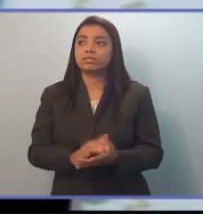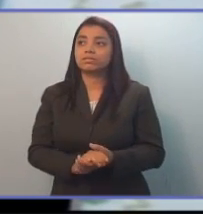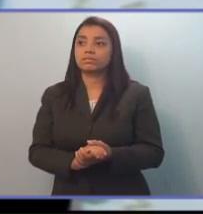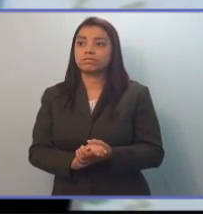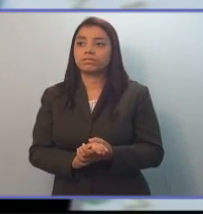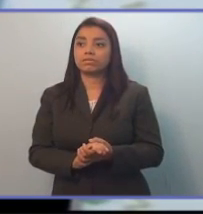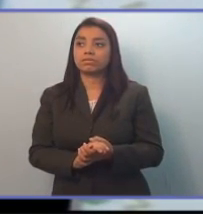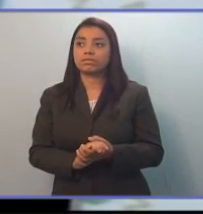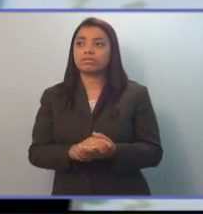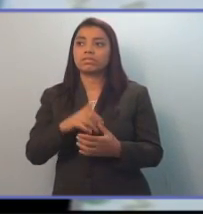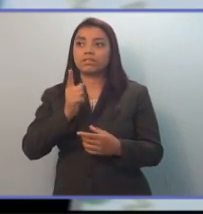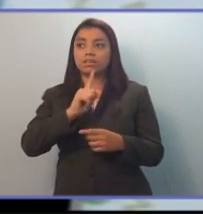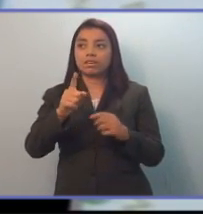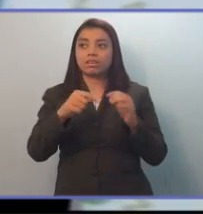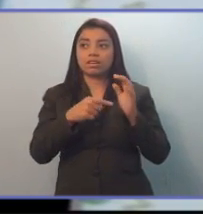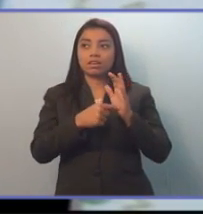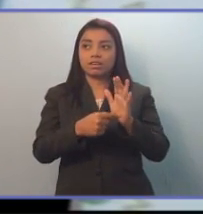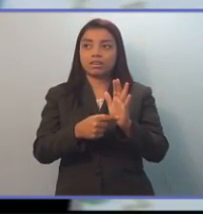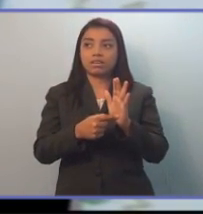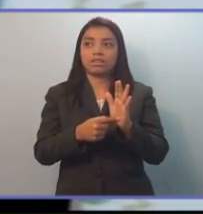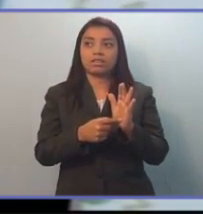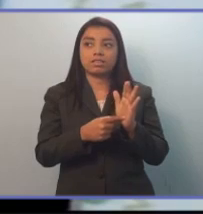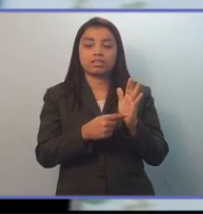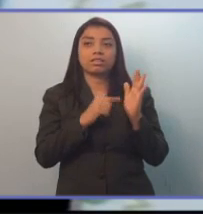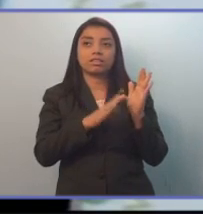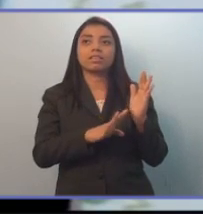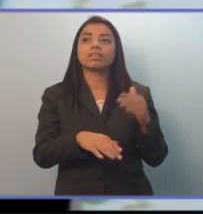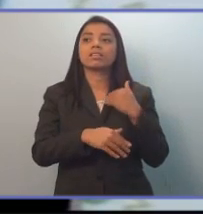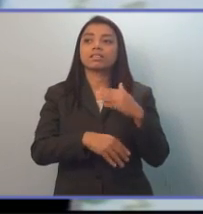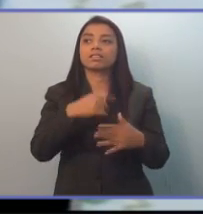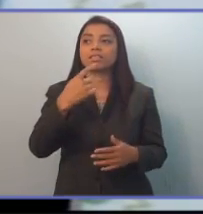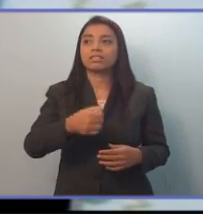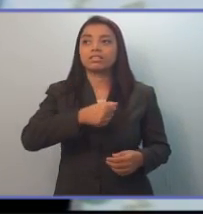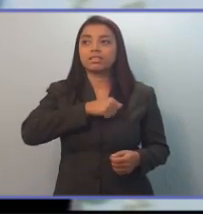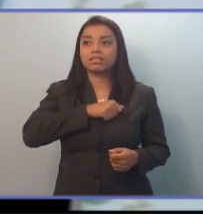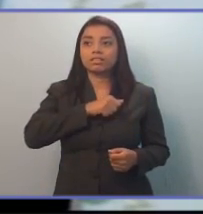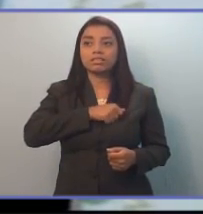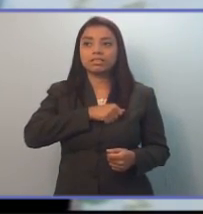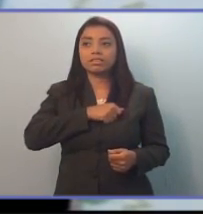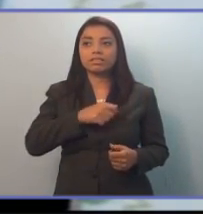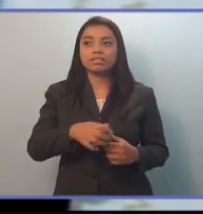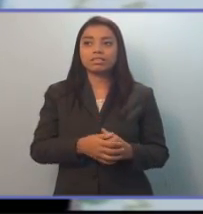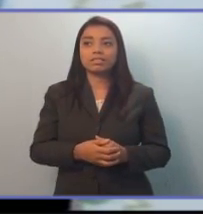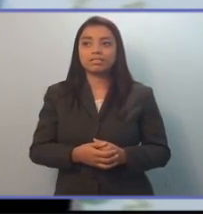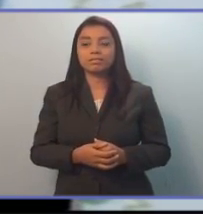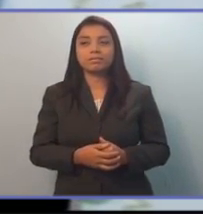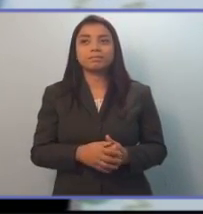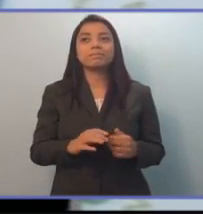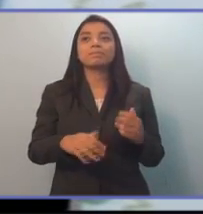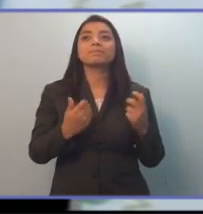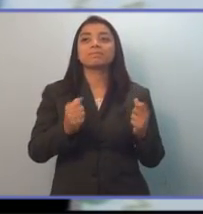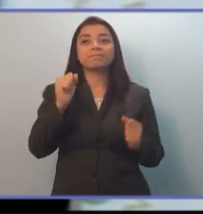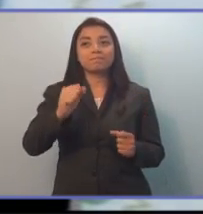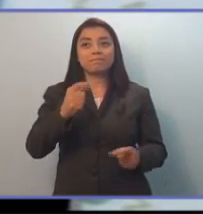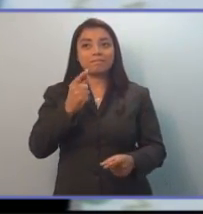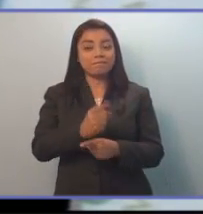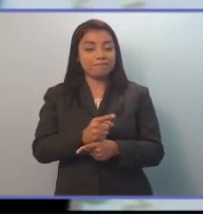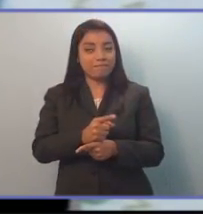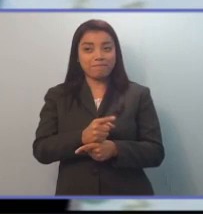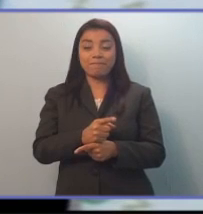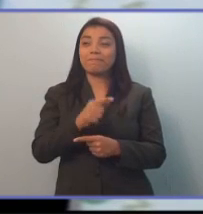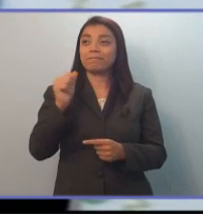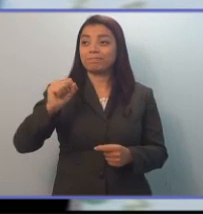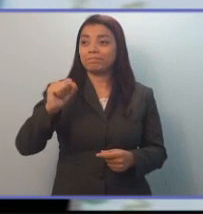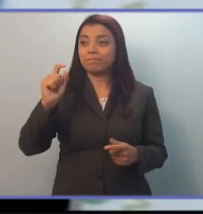se demuestra, en este caso de investigación judicial responsablemente, decide archivar el caso. Entonces, efectivamente sí, hubieron